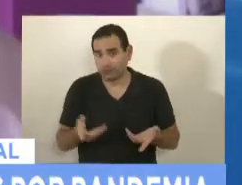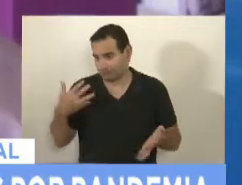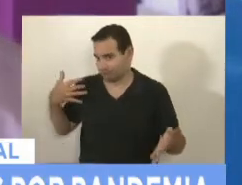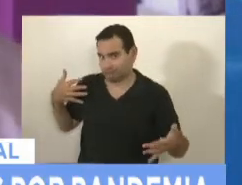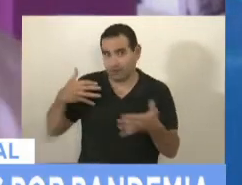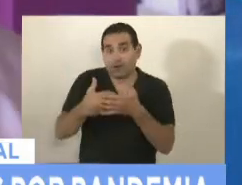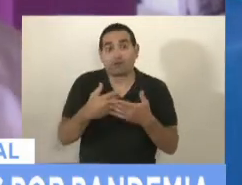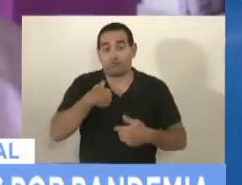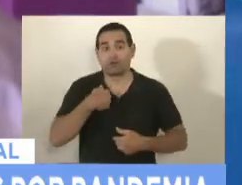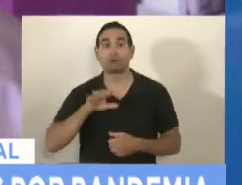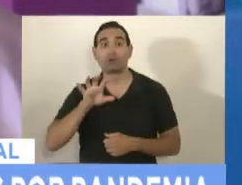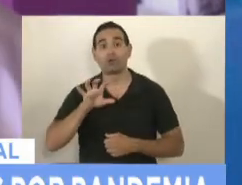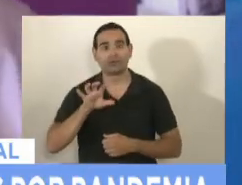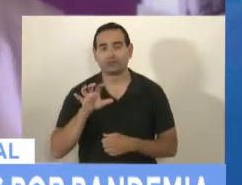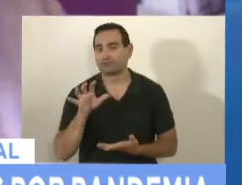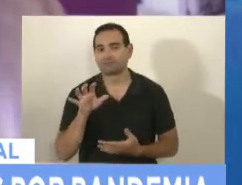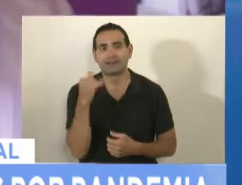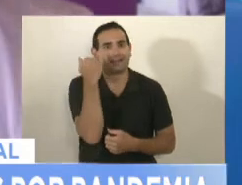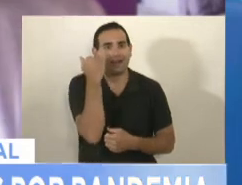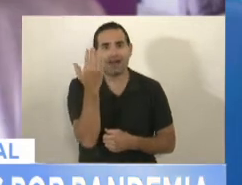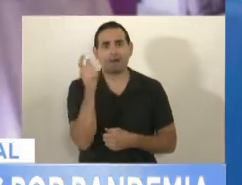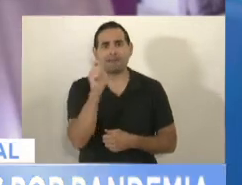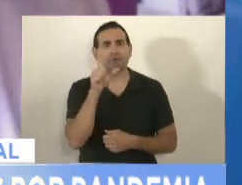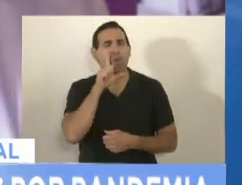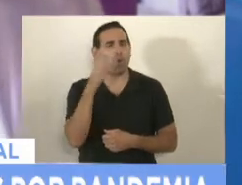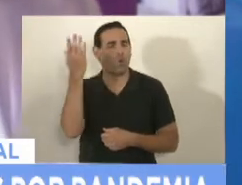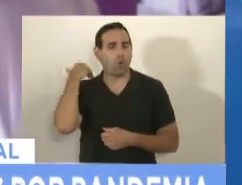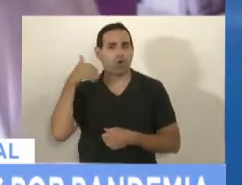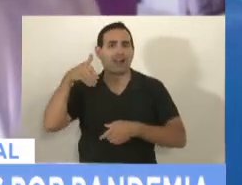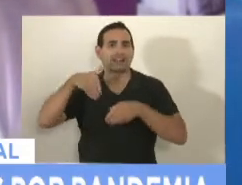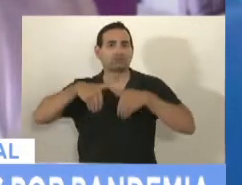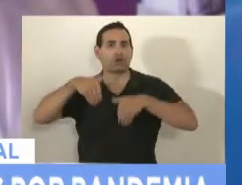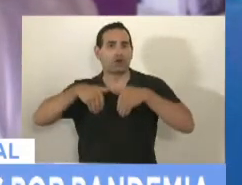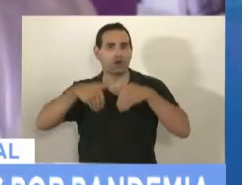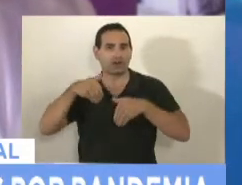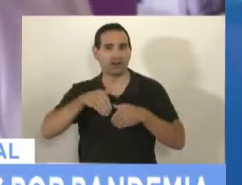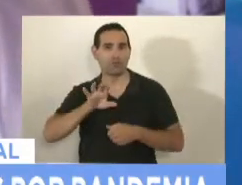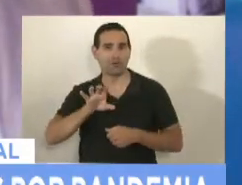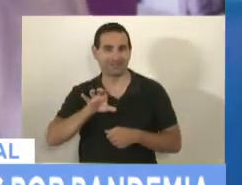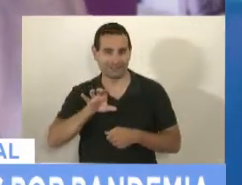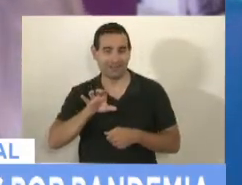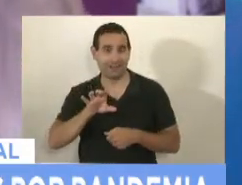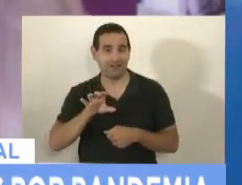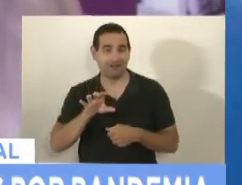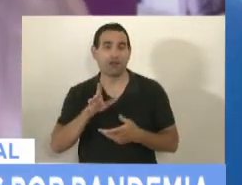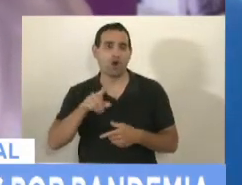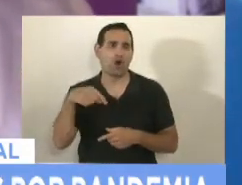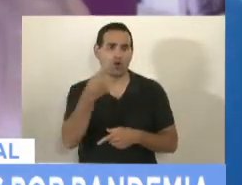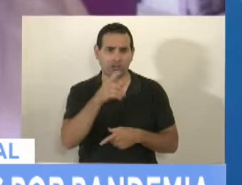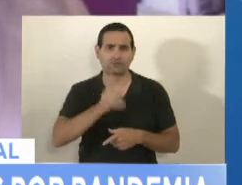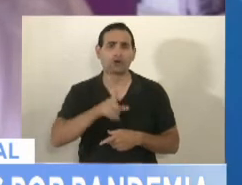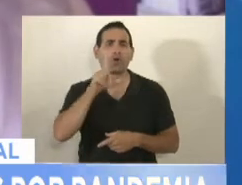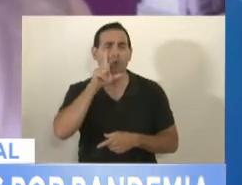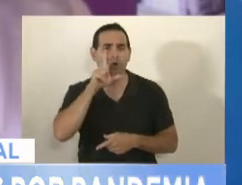como en mi provincia, que ya en el mes de julio tenemos elecciones provinciales y en otras también en junio y